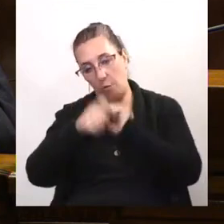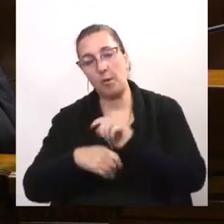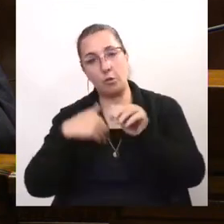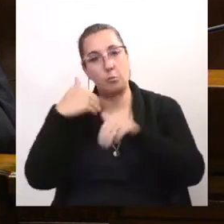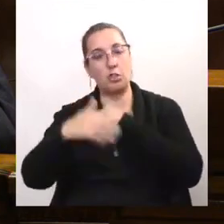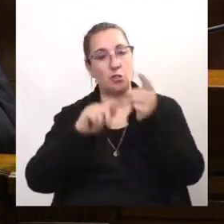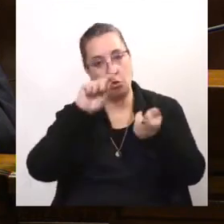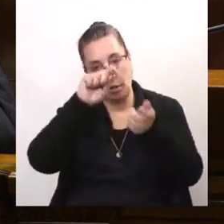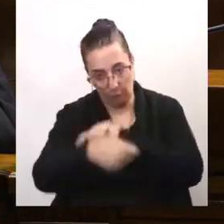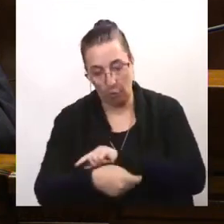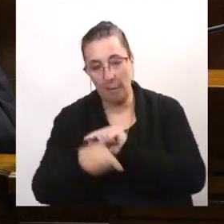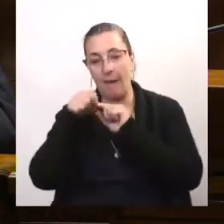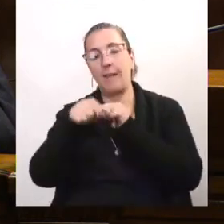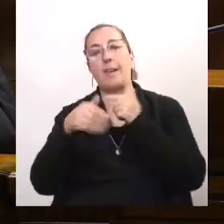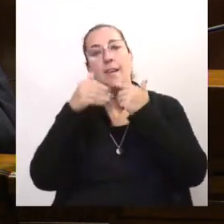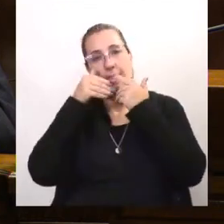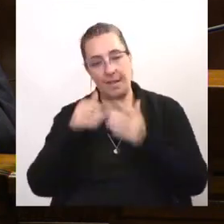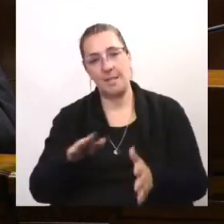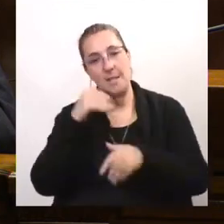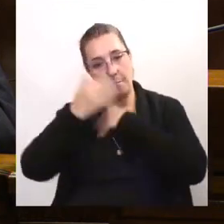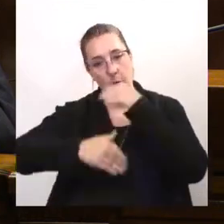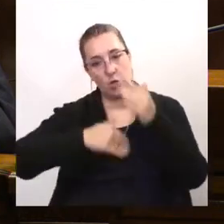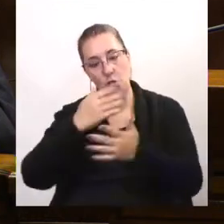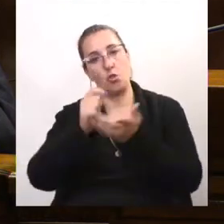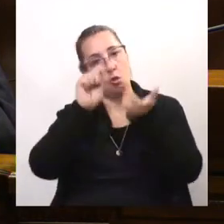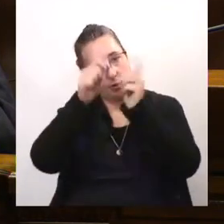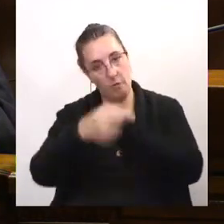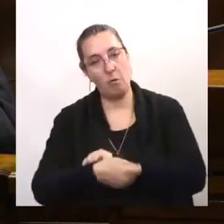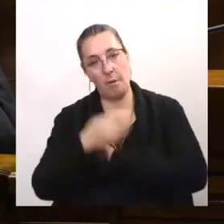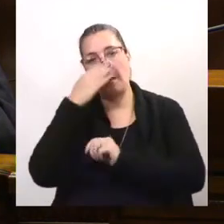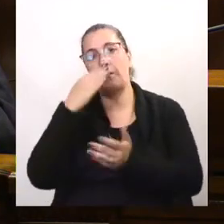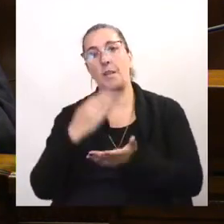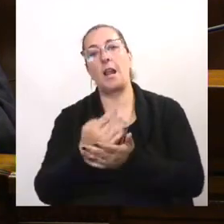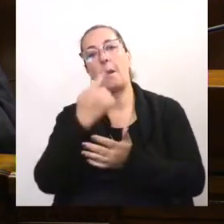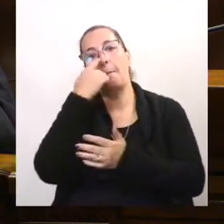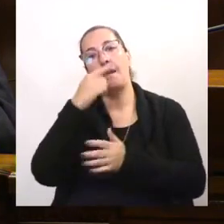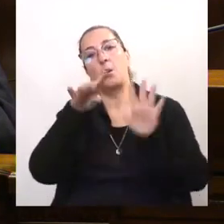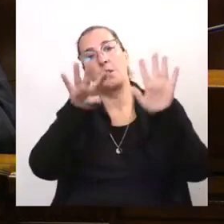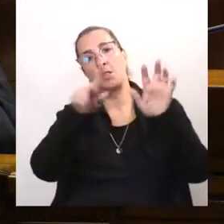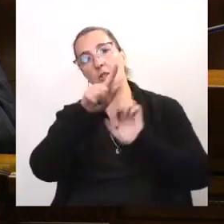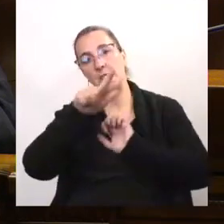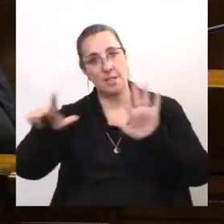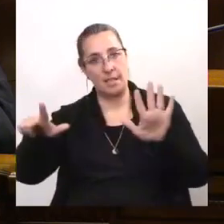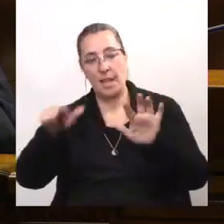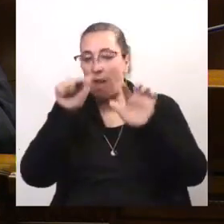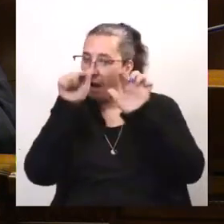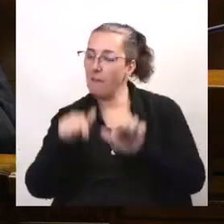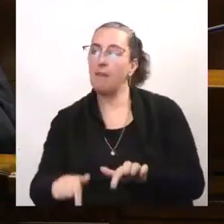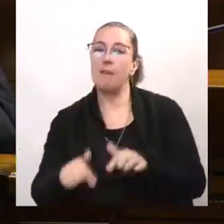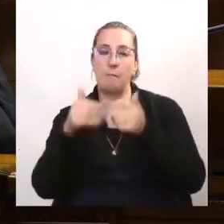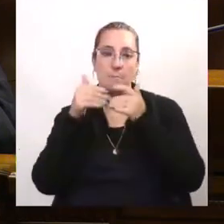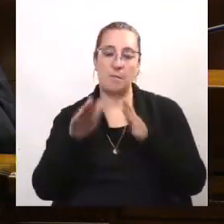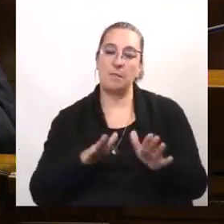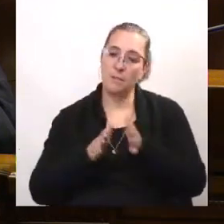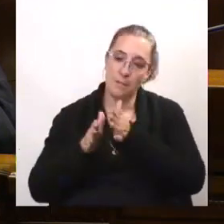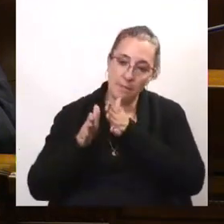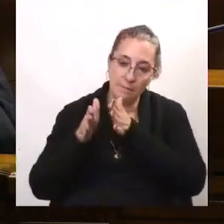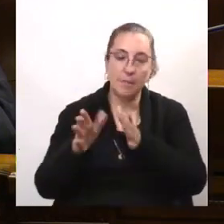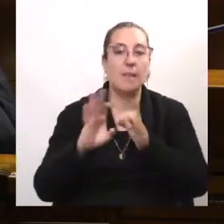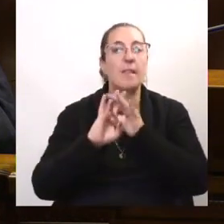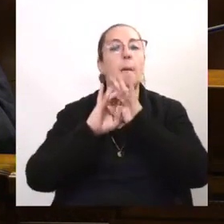reforma que terminó siendo la reforma del 17. Y ahí nace inicia un camino hacia la democracia.